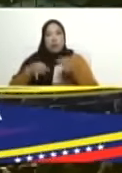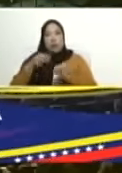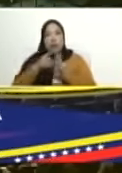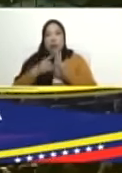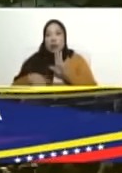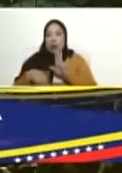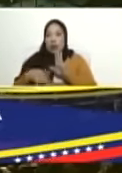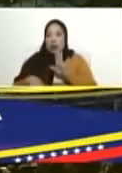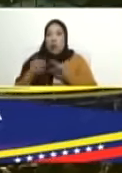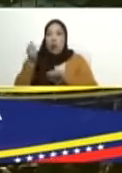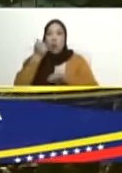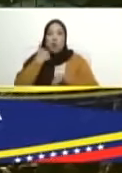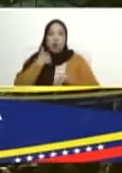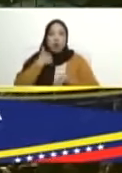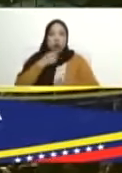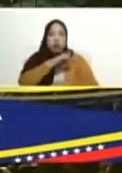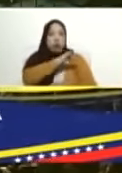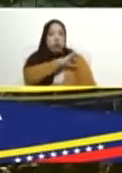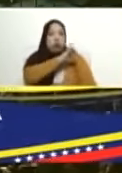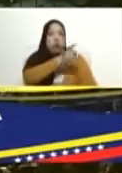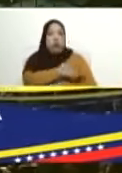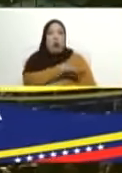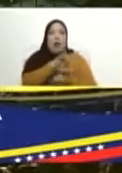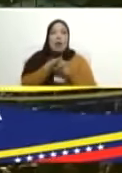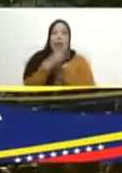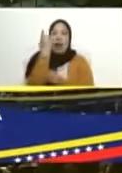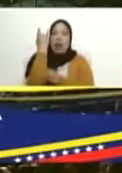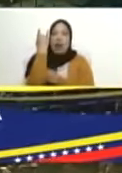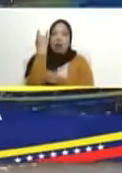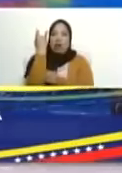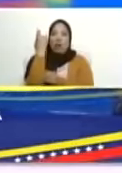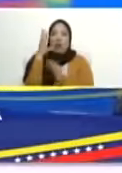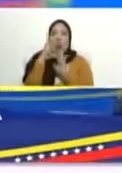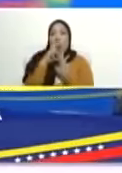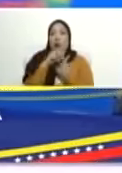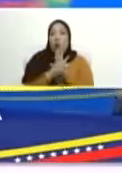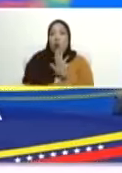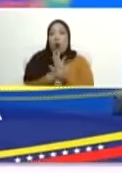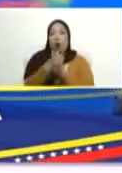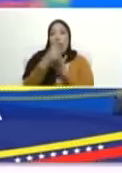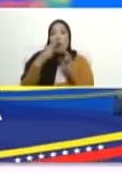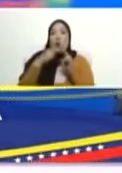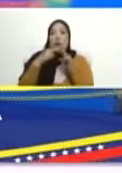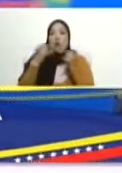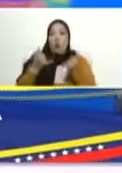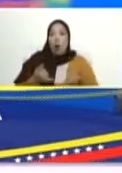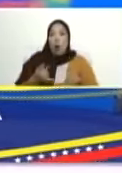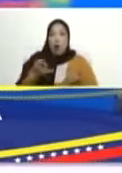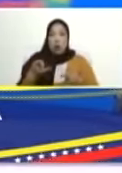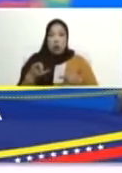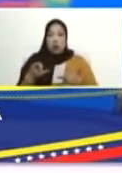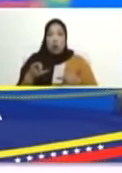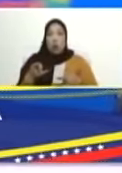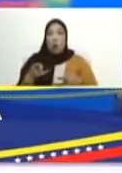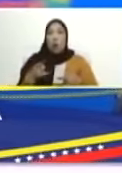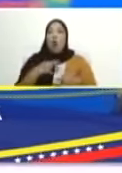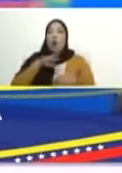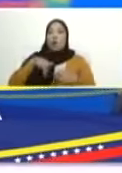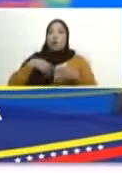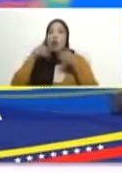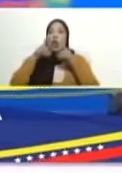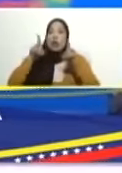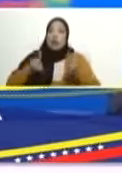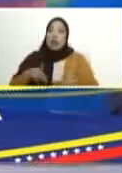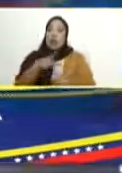un tribunal de abuso de poder, de engaño, de fraude, y ese es el que quieren que nosotros les conozcamos hoy. Por eso nosotros decimos